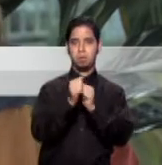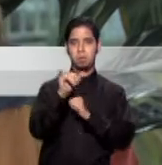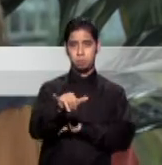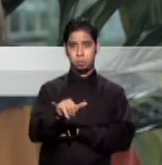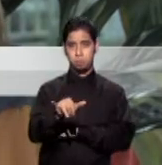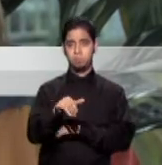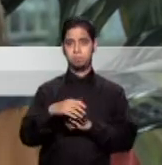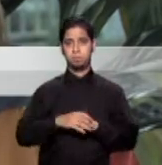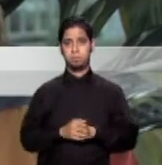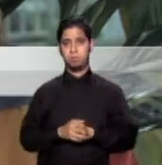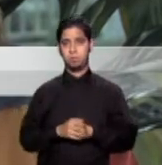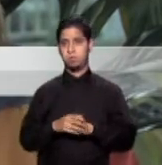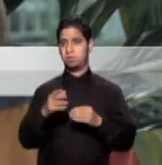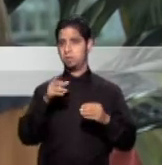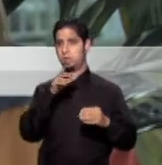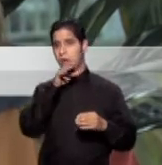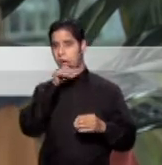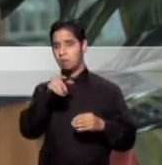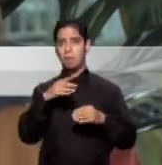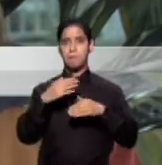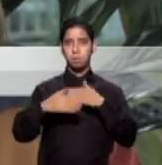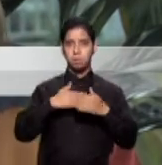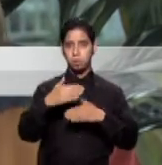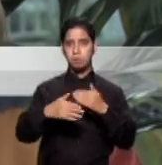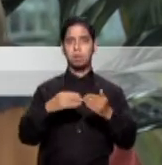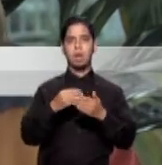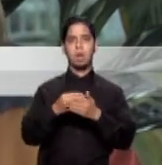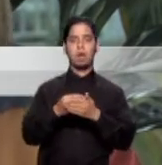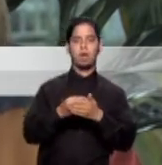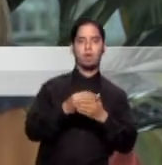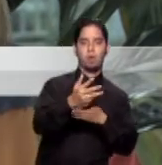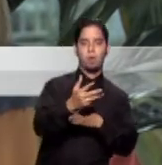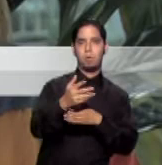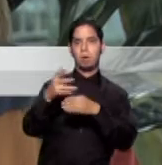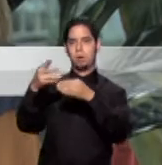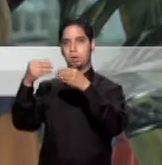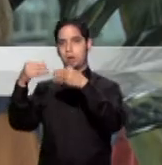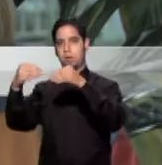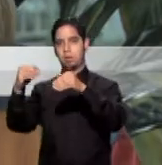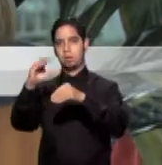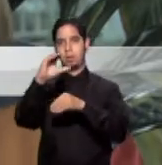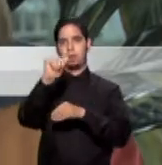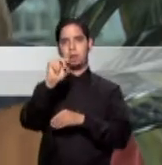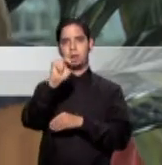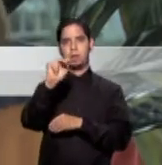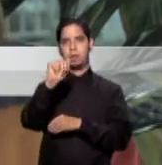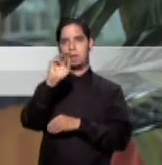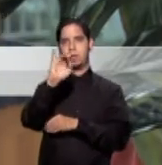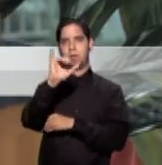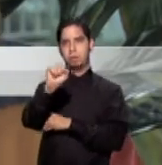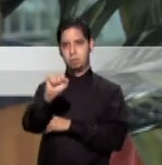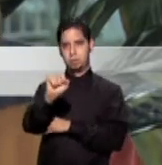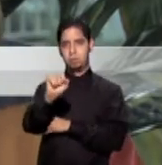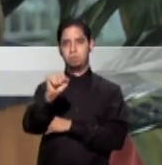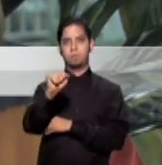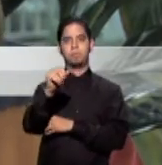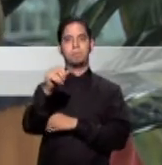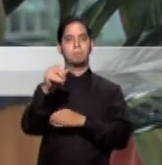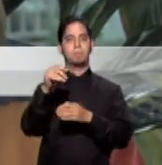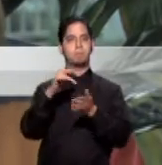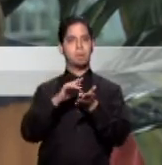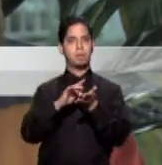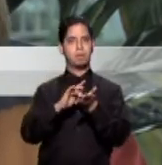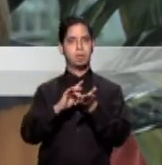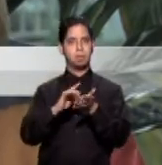¿verdad?, de la compra, de la venta del cannabis medicinal. Eso se va a someter al